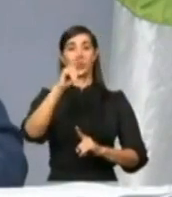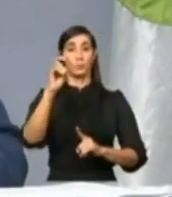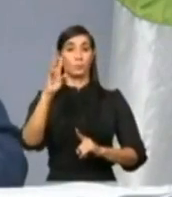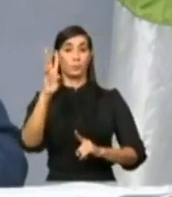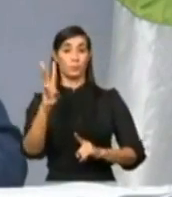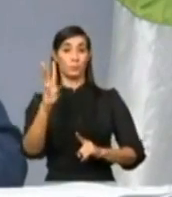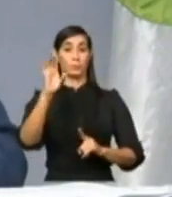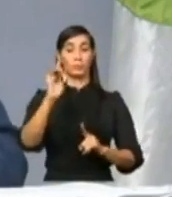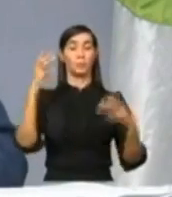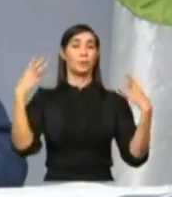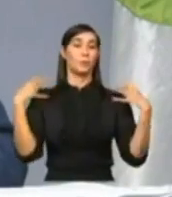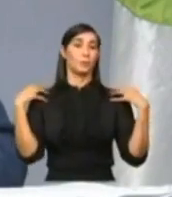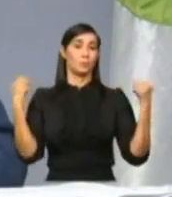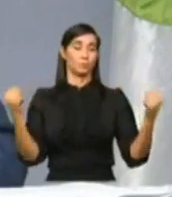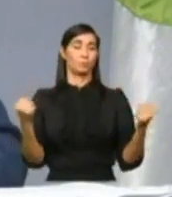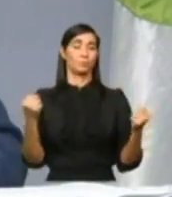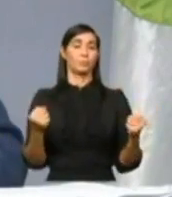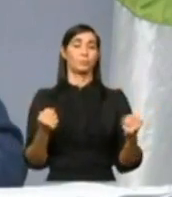268 recuperados,